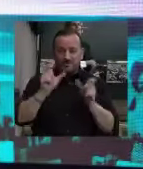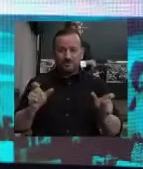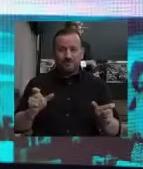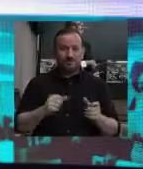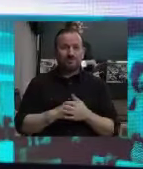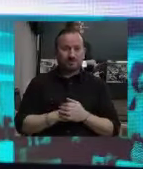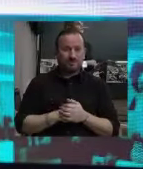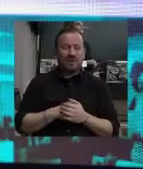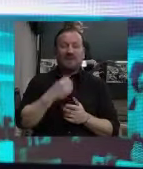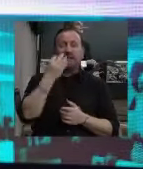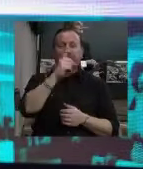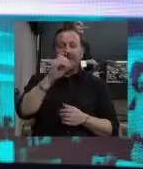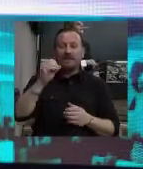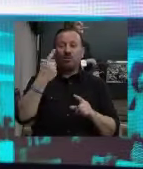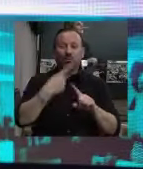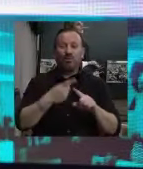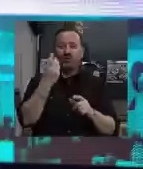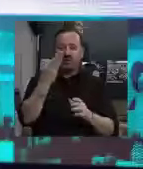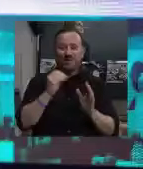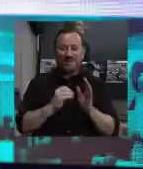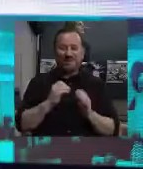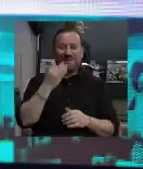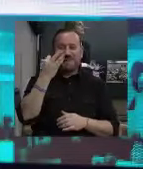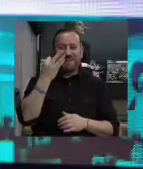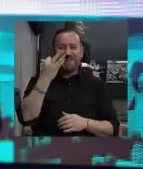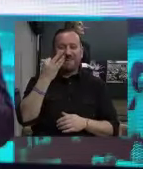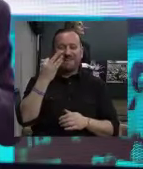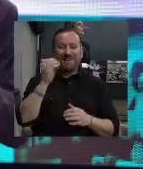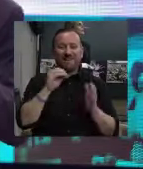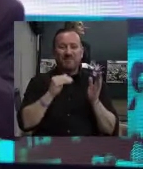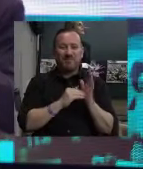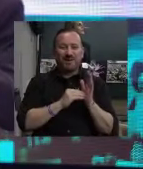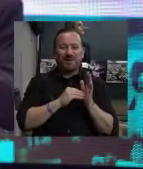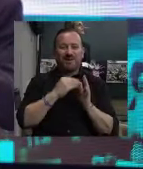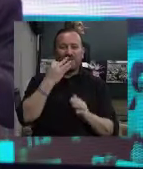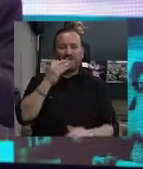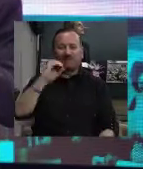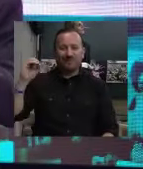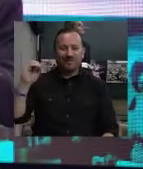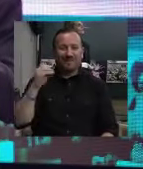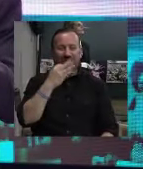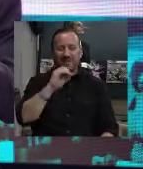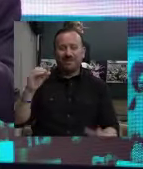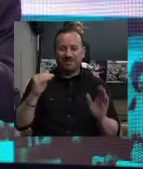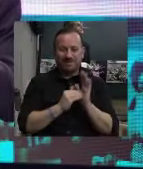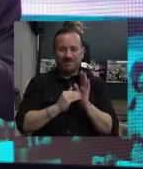100 100 por 30 es fácil 30,000 + do cuánto nos da